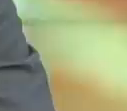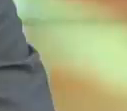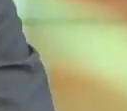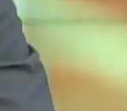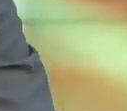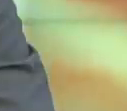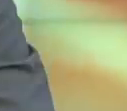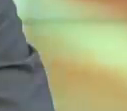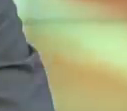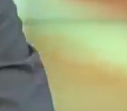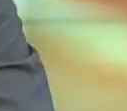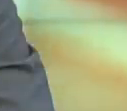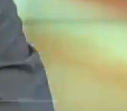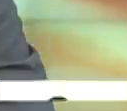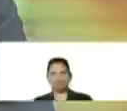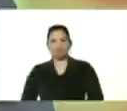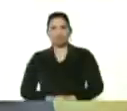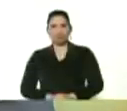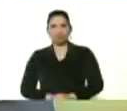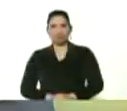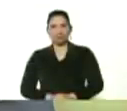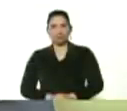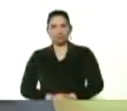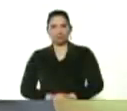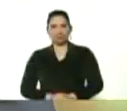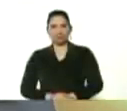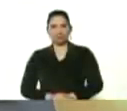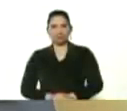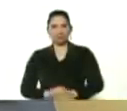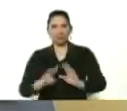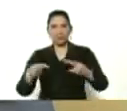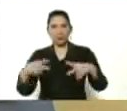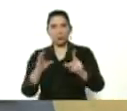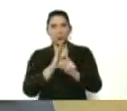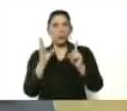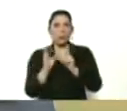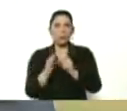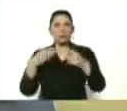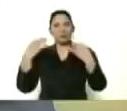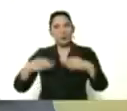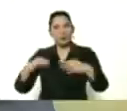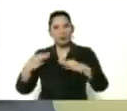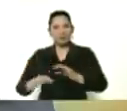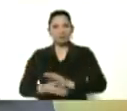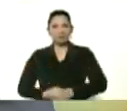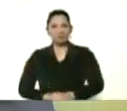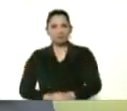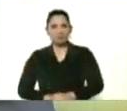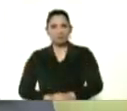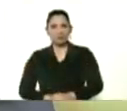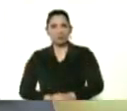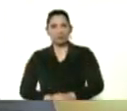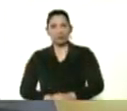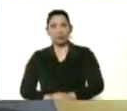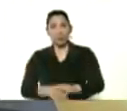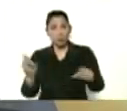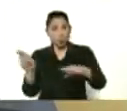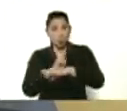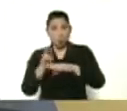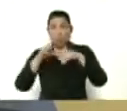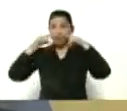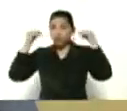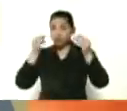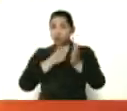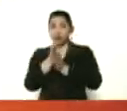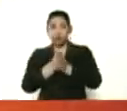Fíjense ustedes, todos estos elementos forman parte de la nueva cultura, de la nueva normalidad. Usar mascarilla, lavarse las manos